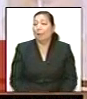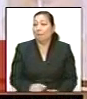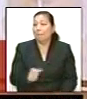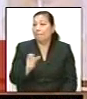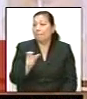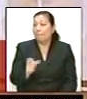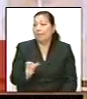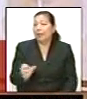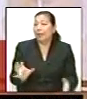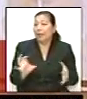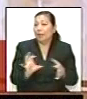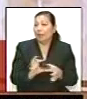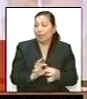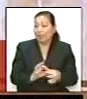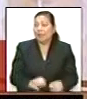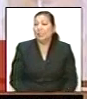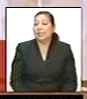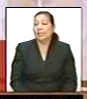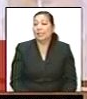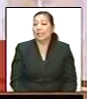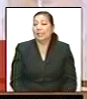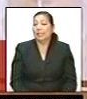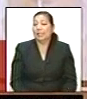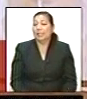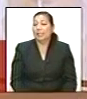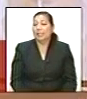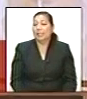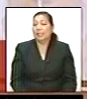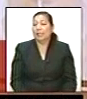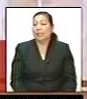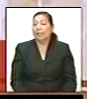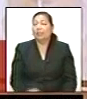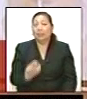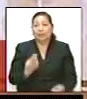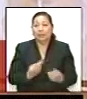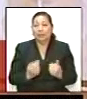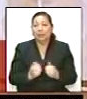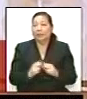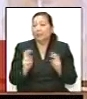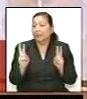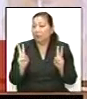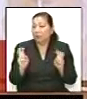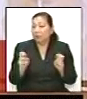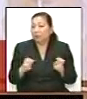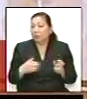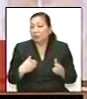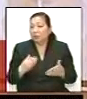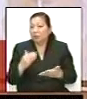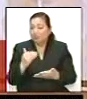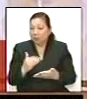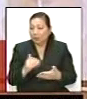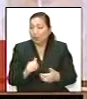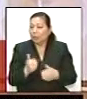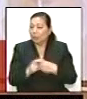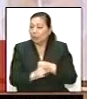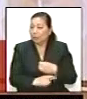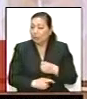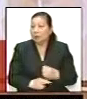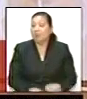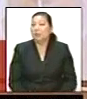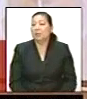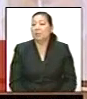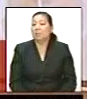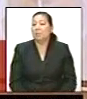ciudadanos de la alianza, facilitarles el reconocimiento de títulos, que puedan estudiar en los otros países, que se puedan